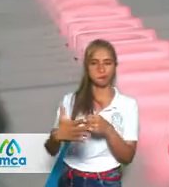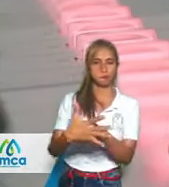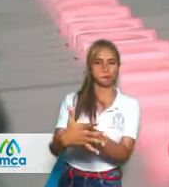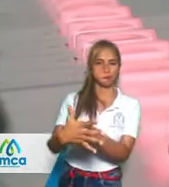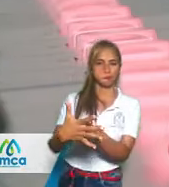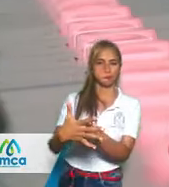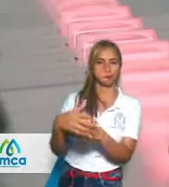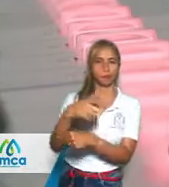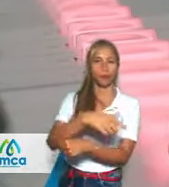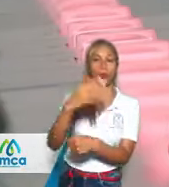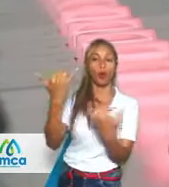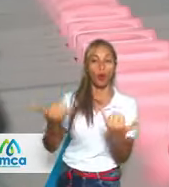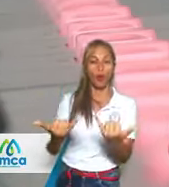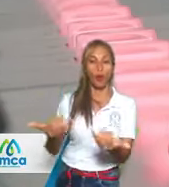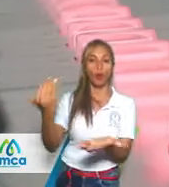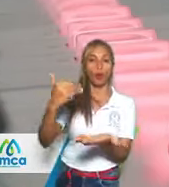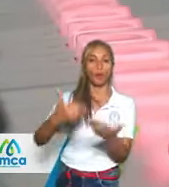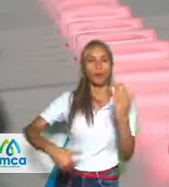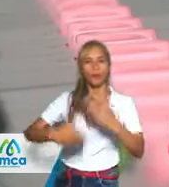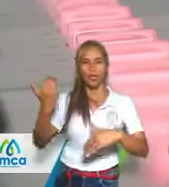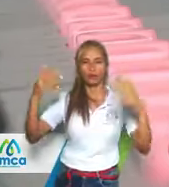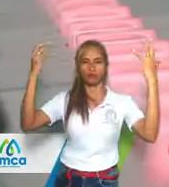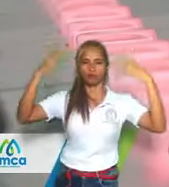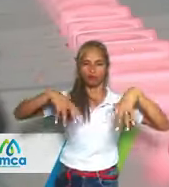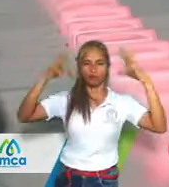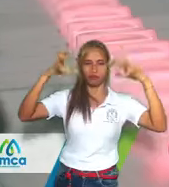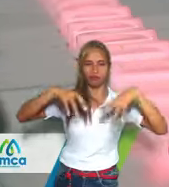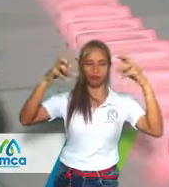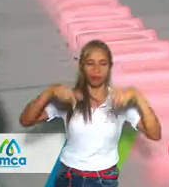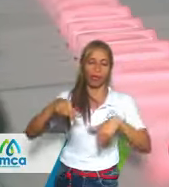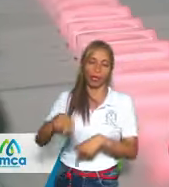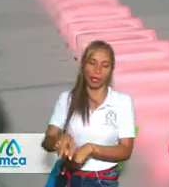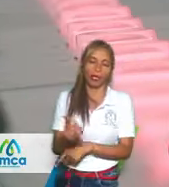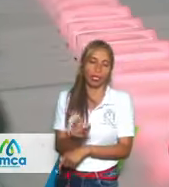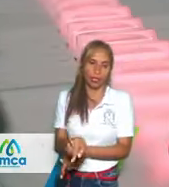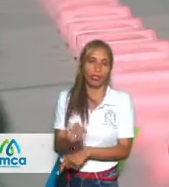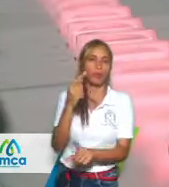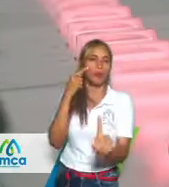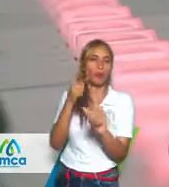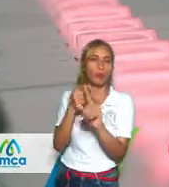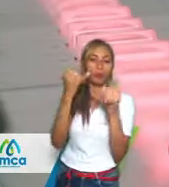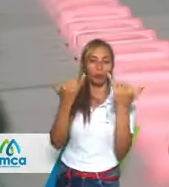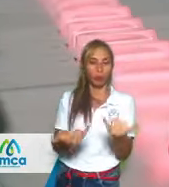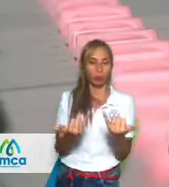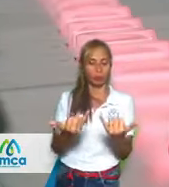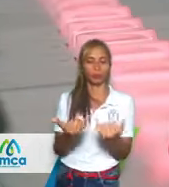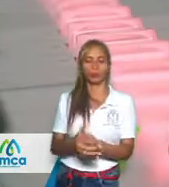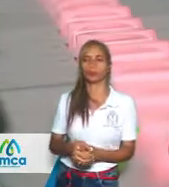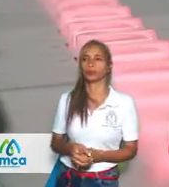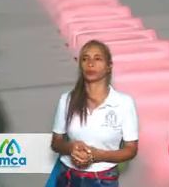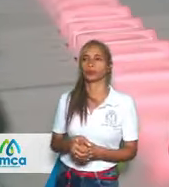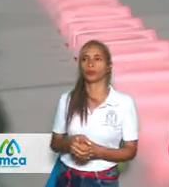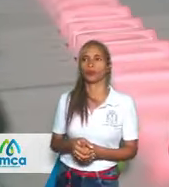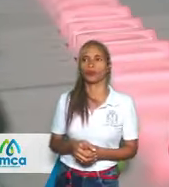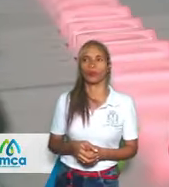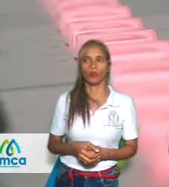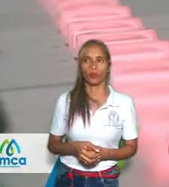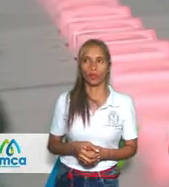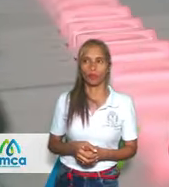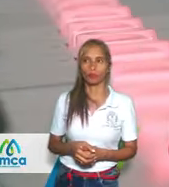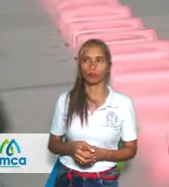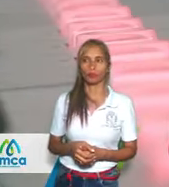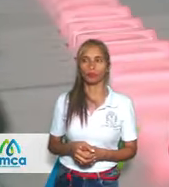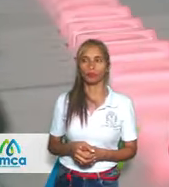temporada invernal que se está presentando. Entonces, el propósito del día de hoy también es hacer la recolección de todo ese tipo